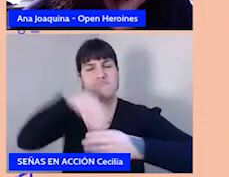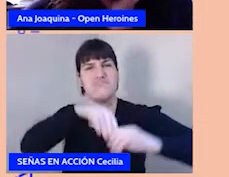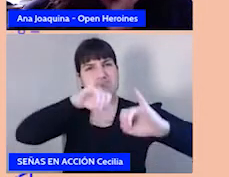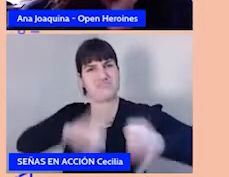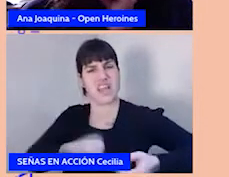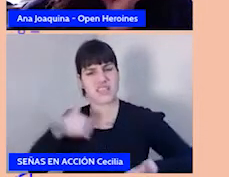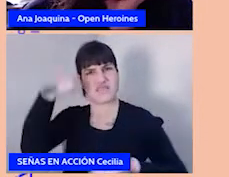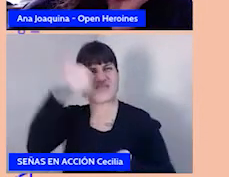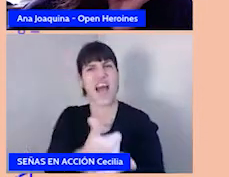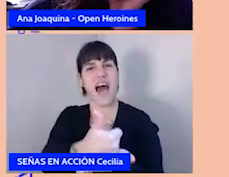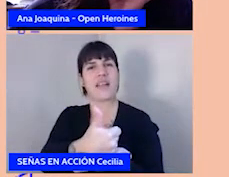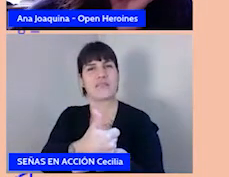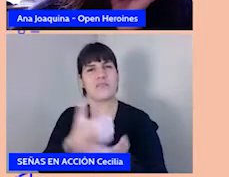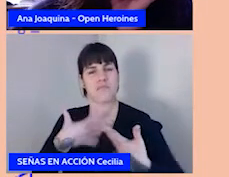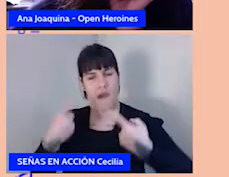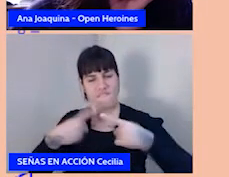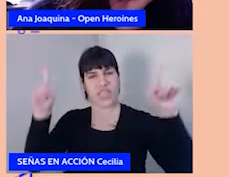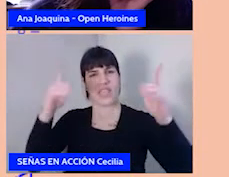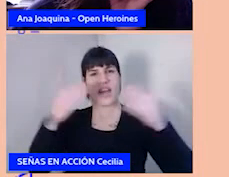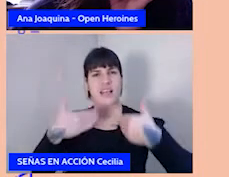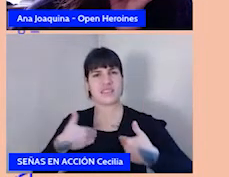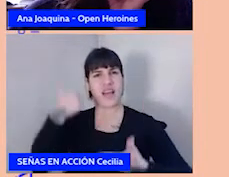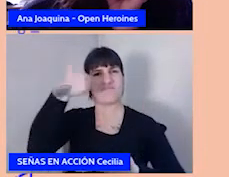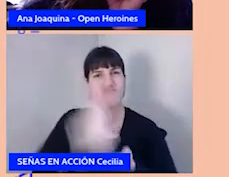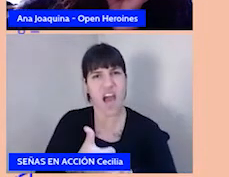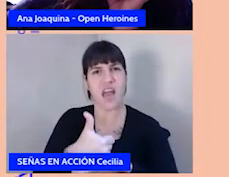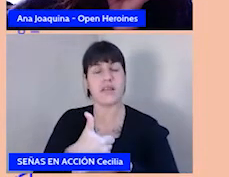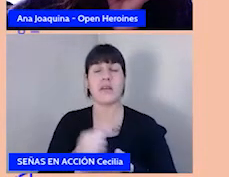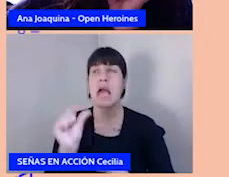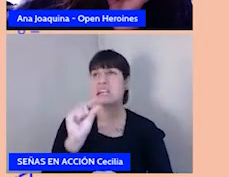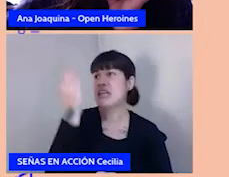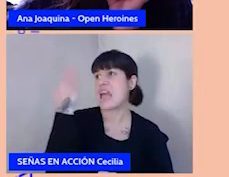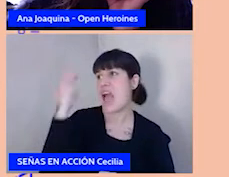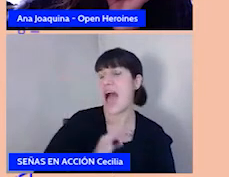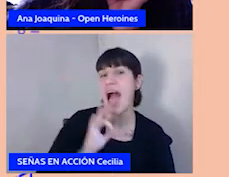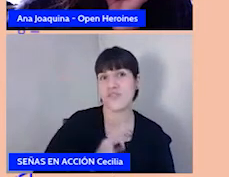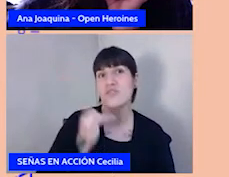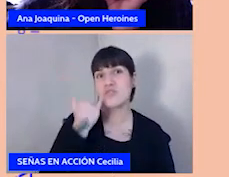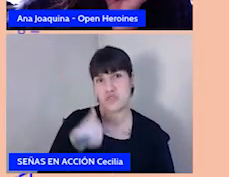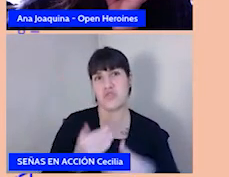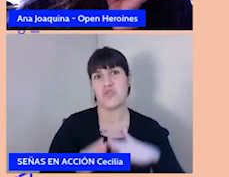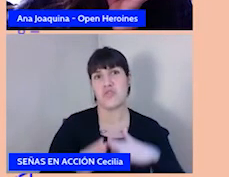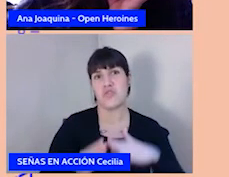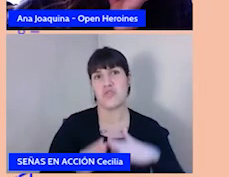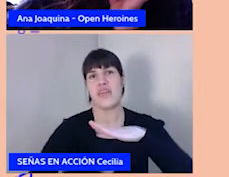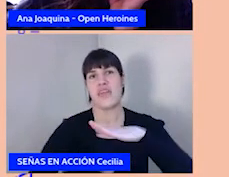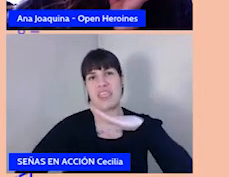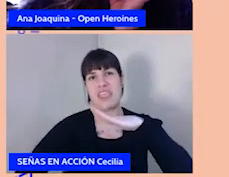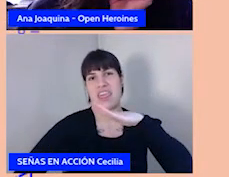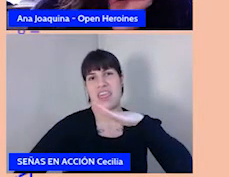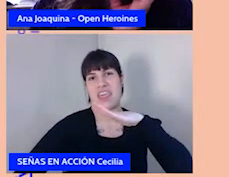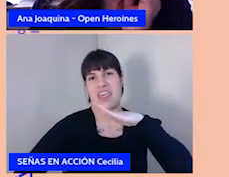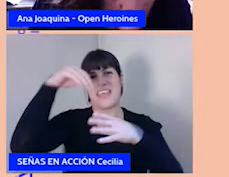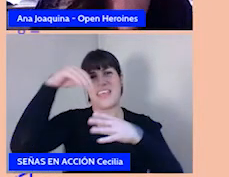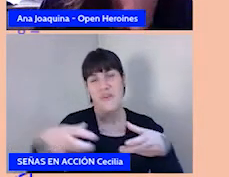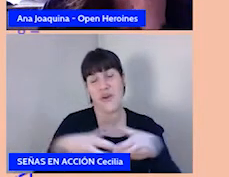presentes y hacer una diferencia, ¿no? Hace un par de años que lidero el grupo. Y ahora con la virtualidad